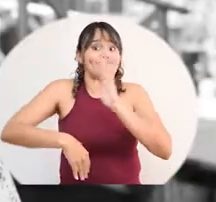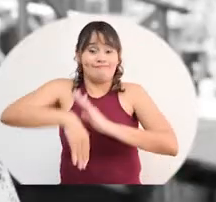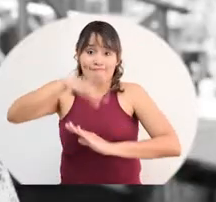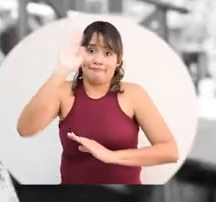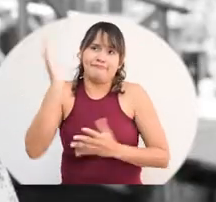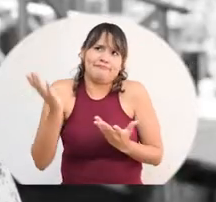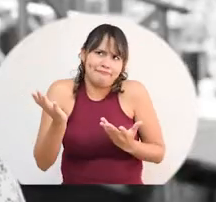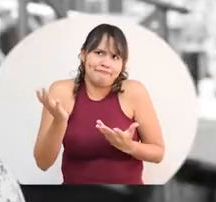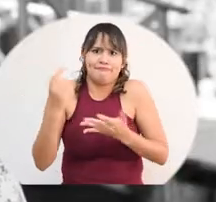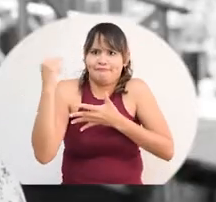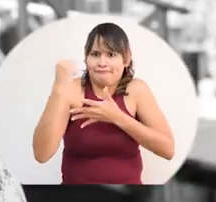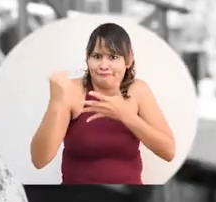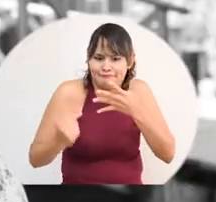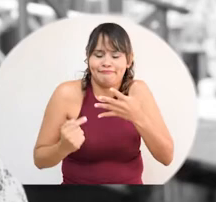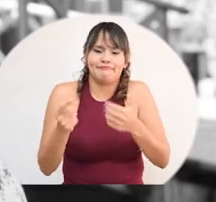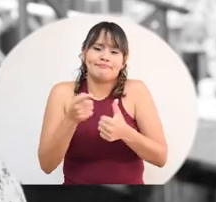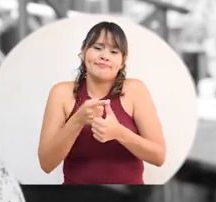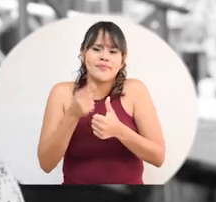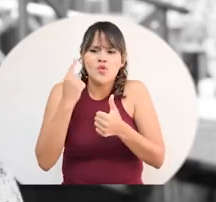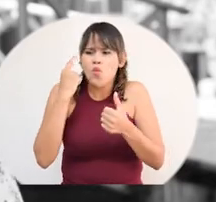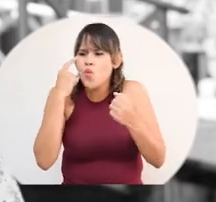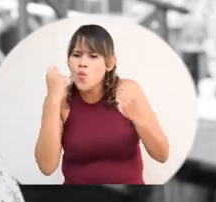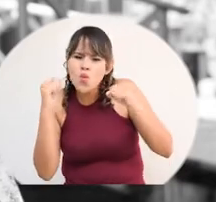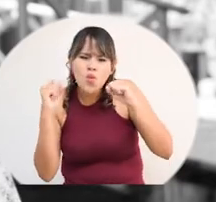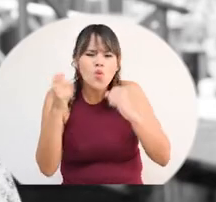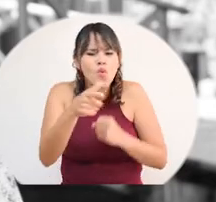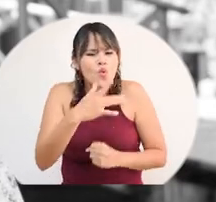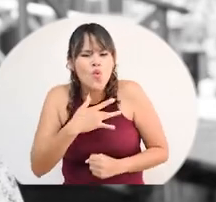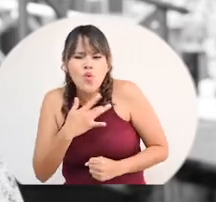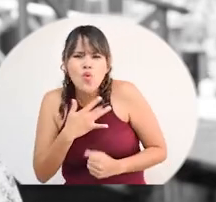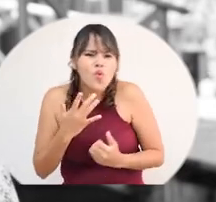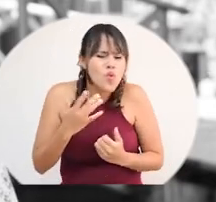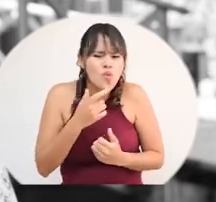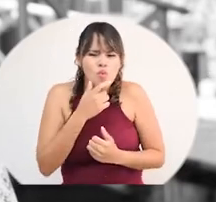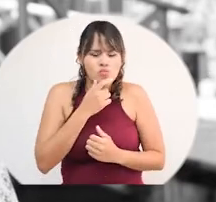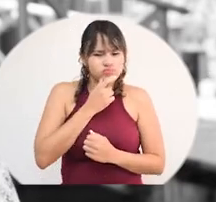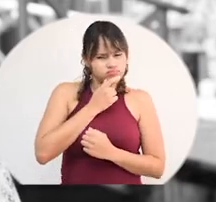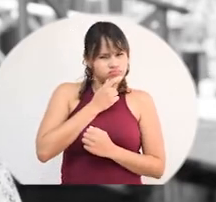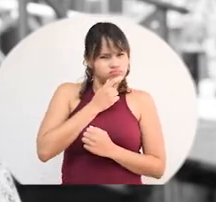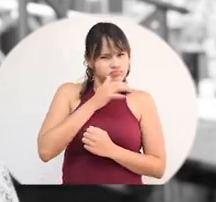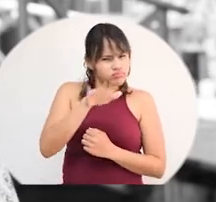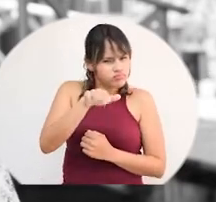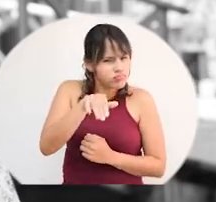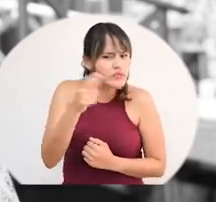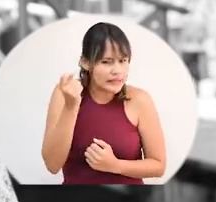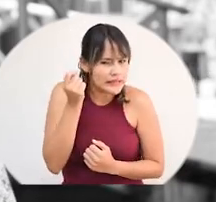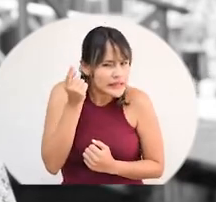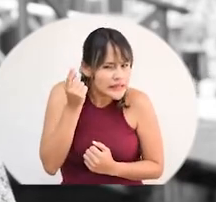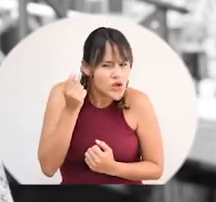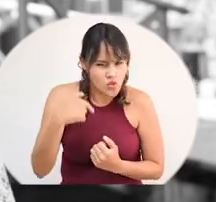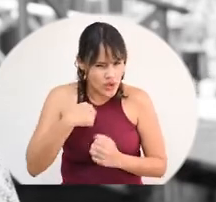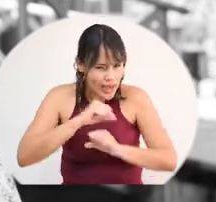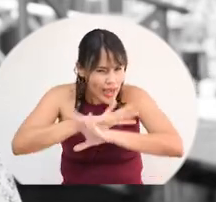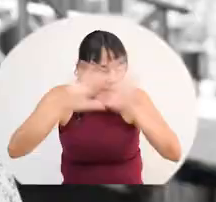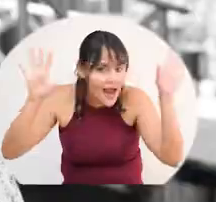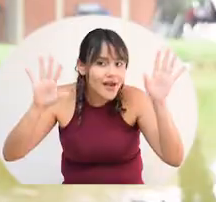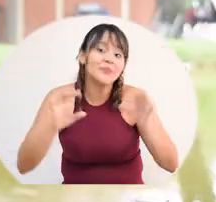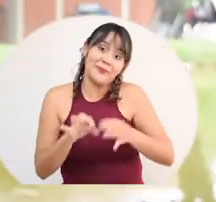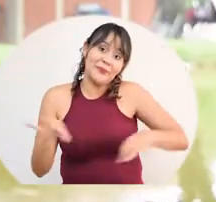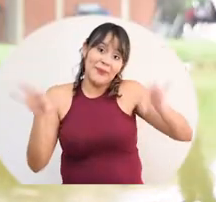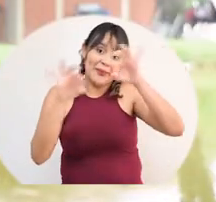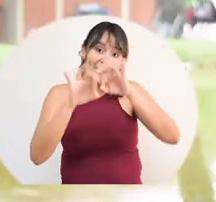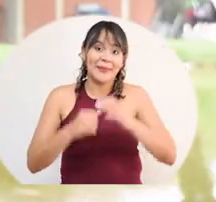otras características como son la preocupación por el estudiante de cerciorarse de que realmente esté aprendiendo